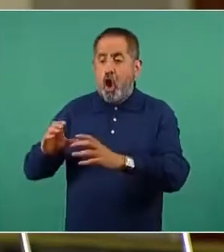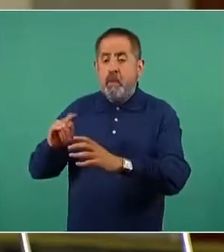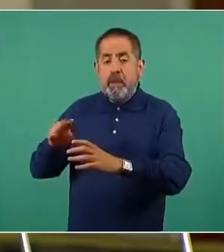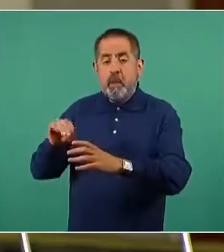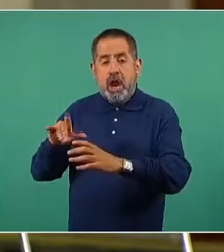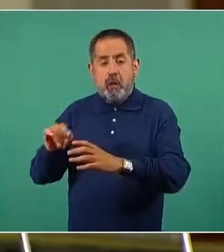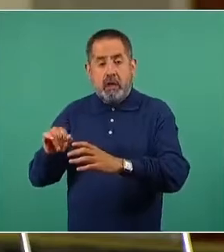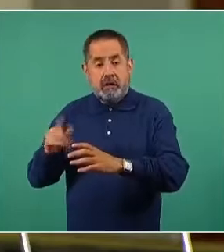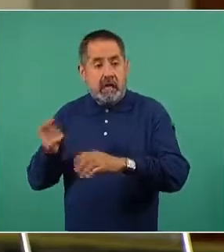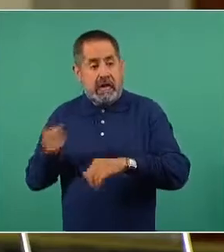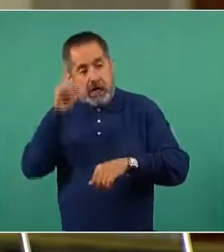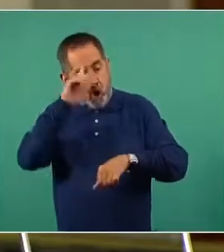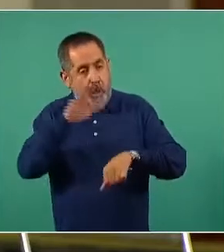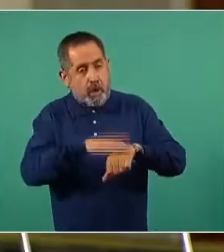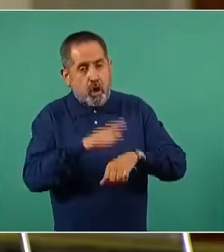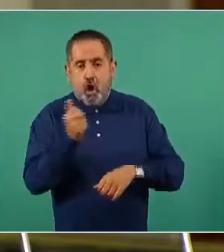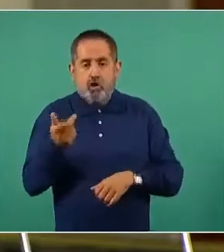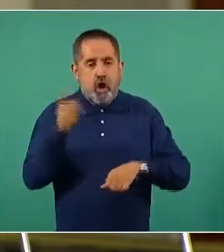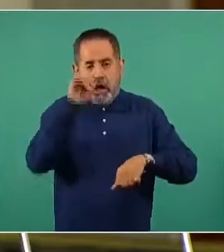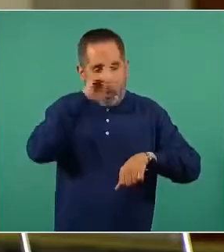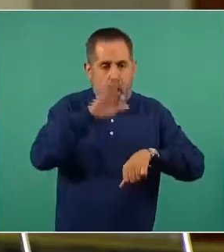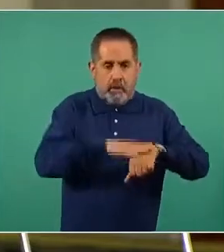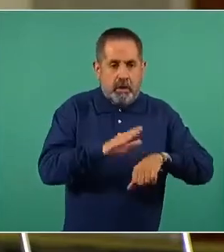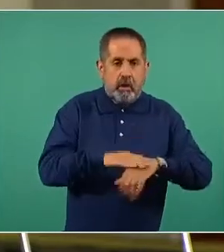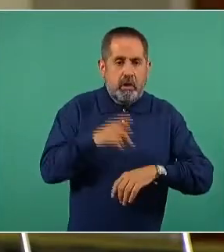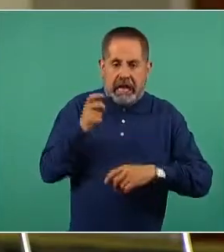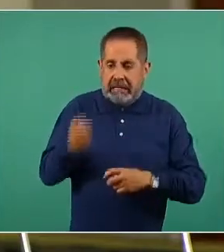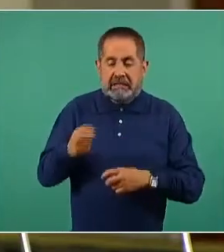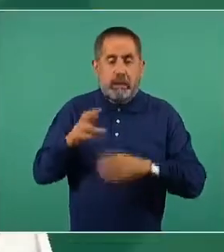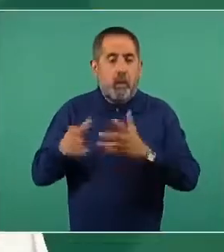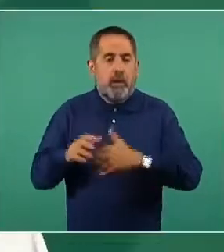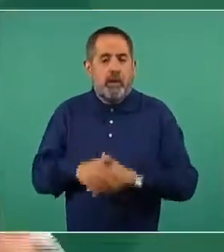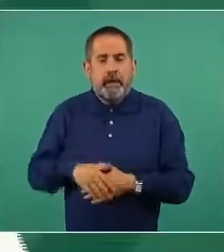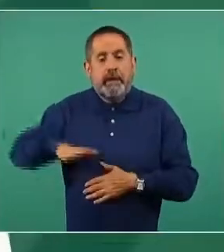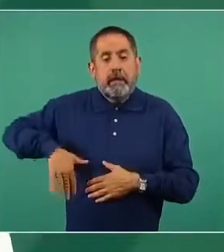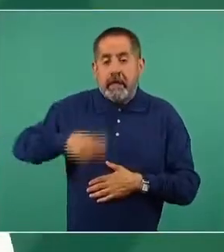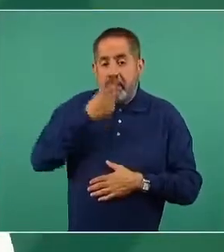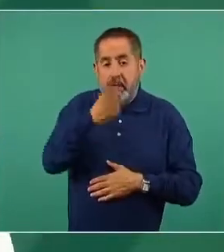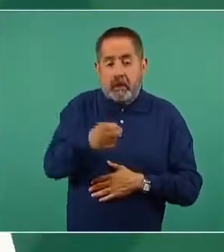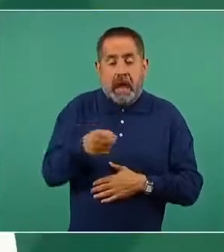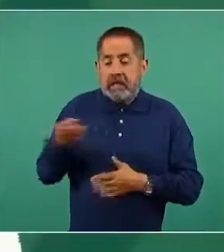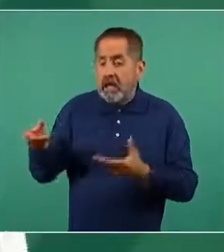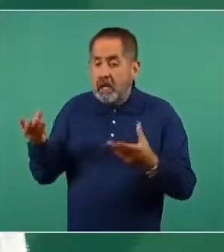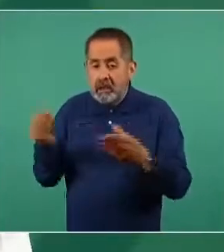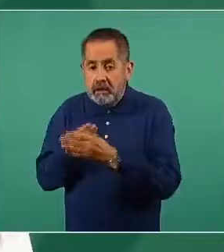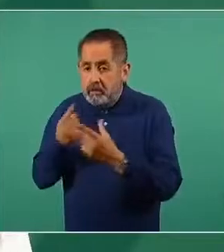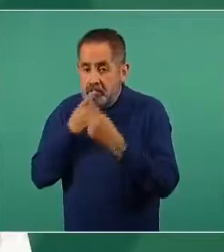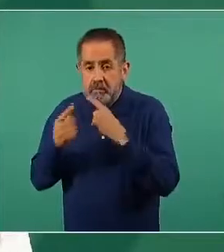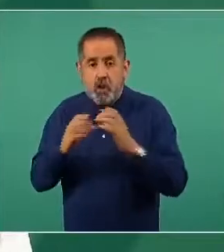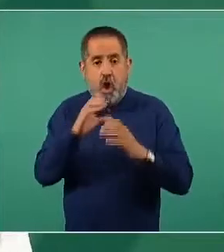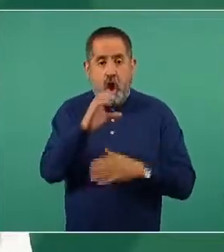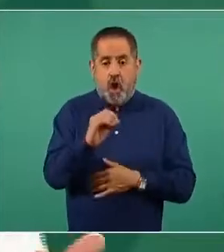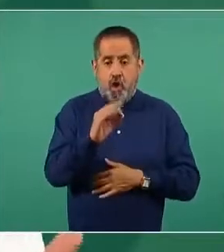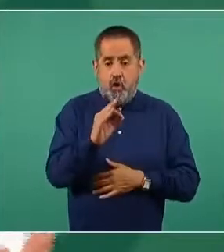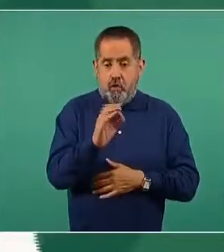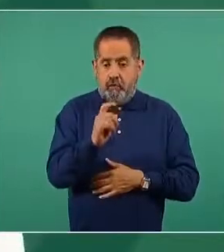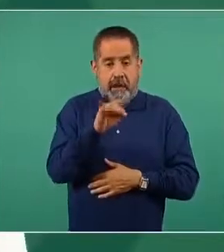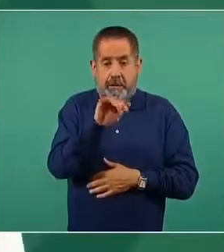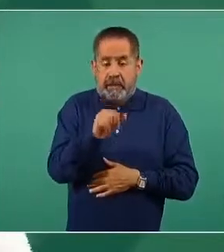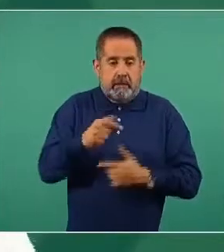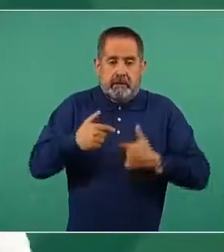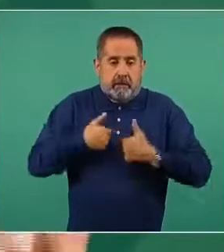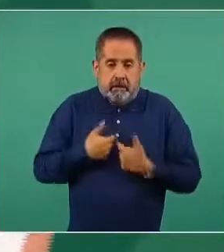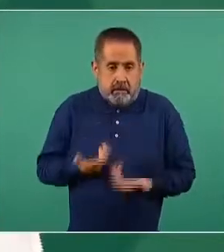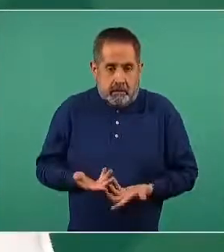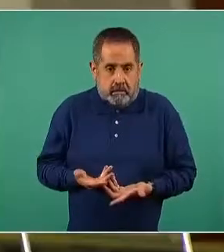México recomendó o no la aprobación de esta vacuna? Como le digo, estas son deliberaciones de COFEPRIS. Esto